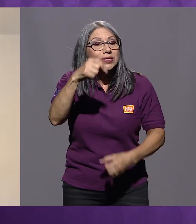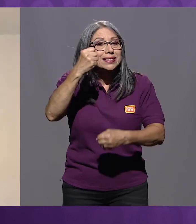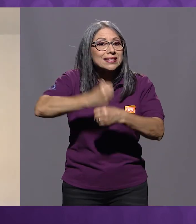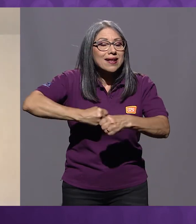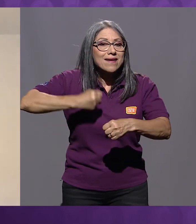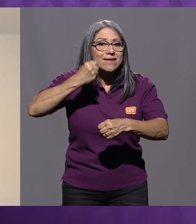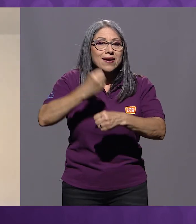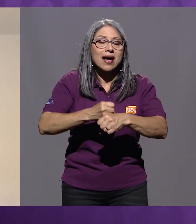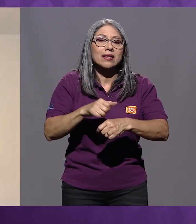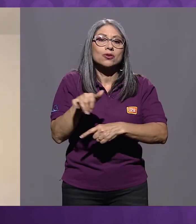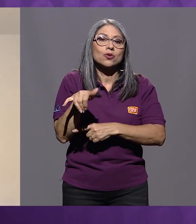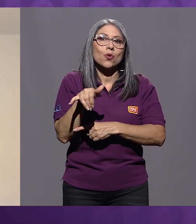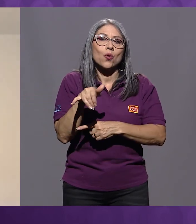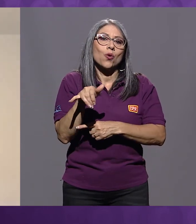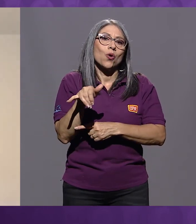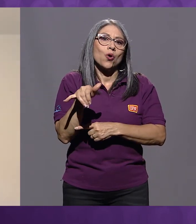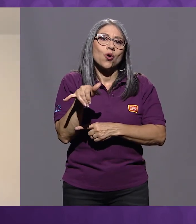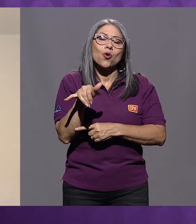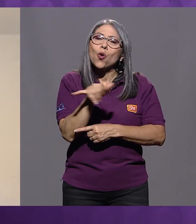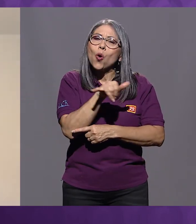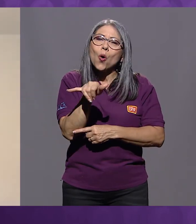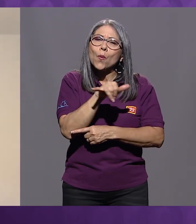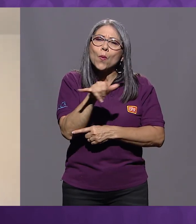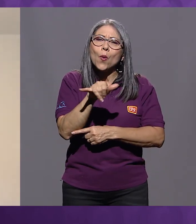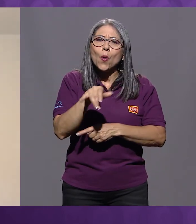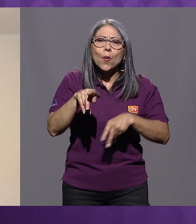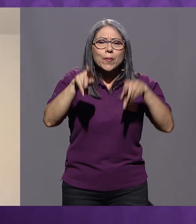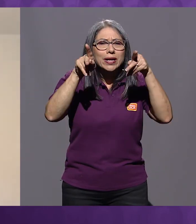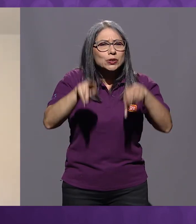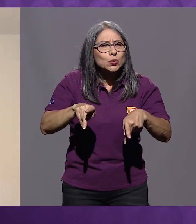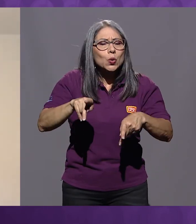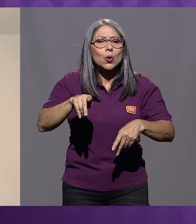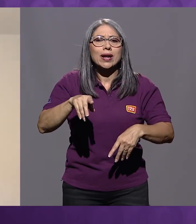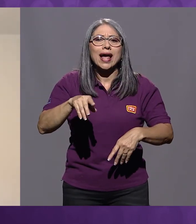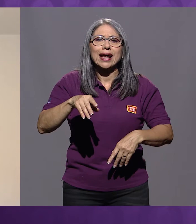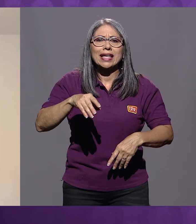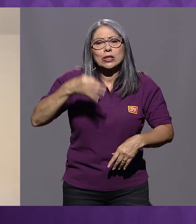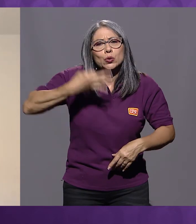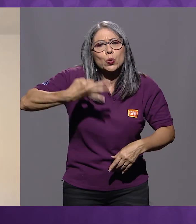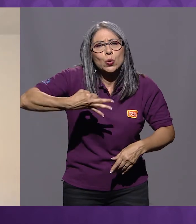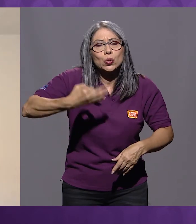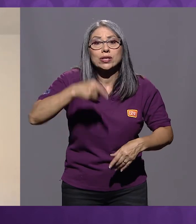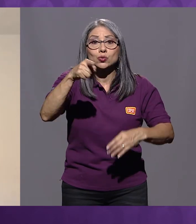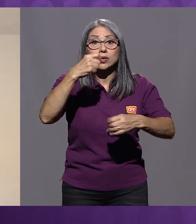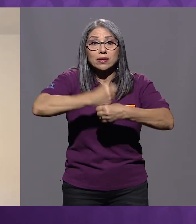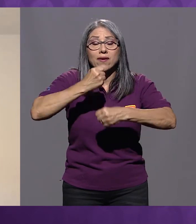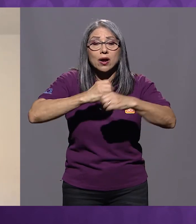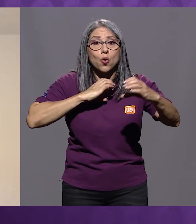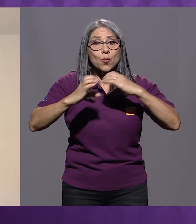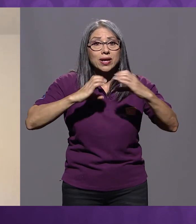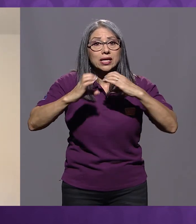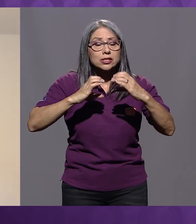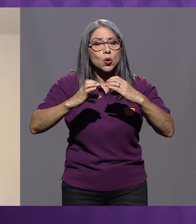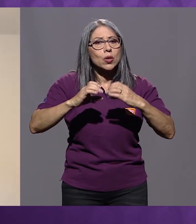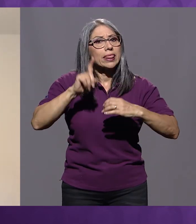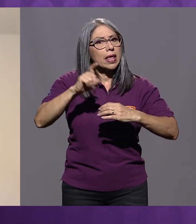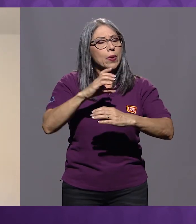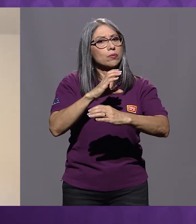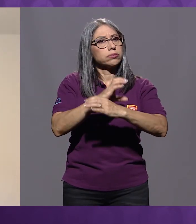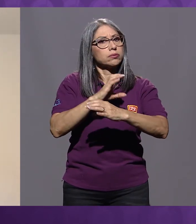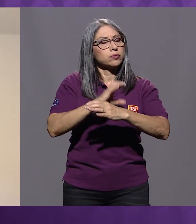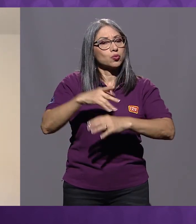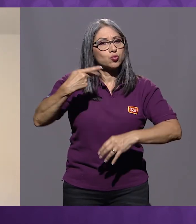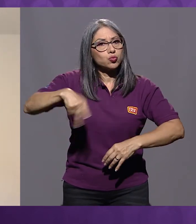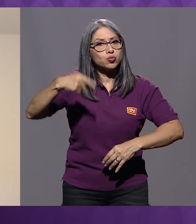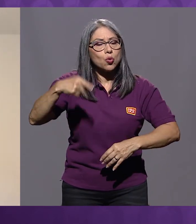trabajando y eres una persona dedicada, el día a día tuyo son las comunicaciones. Porque,